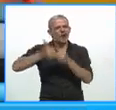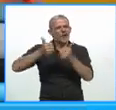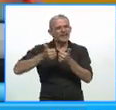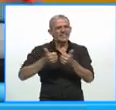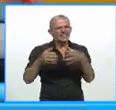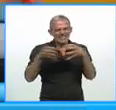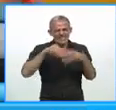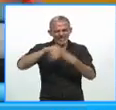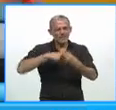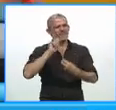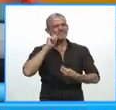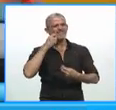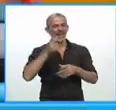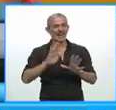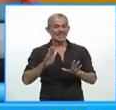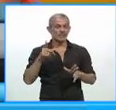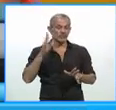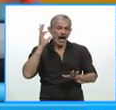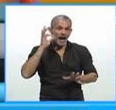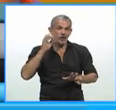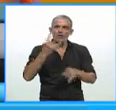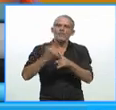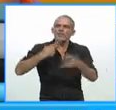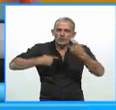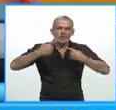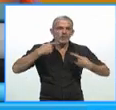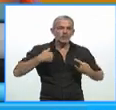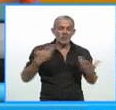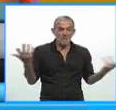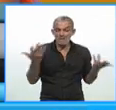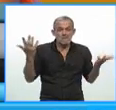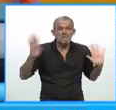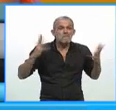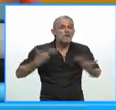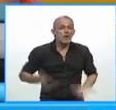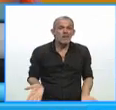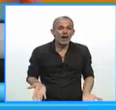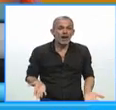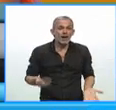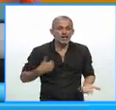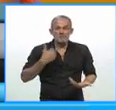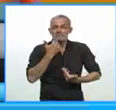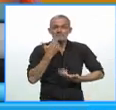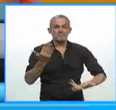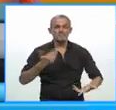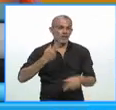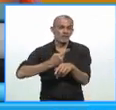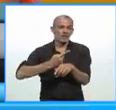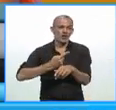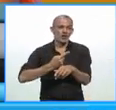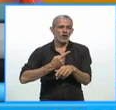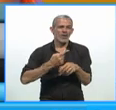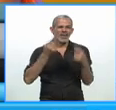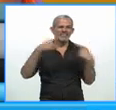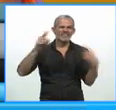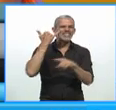familia. Sí, bueno, eso es algo que me lo preguntan mucho y para mí no es tan así. Mirá. Primero, la diferencia de edad